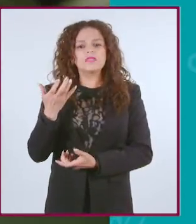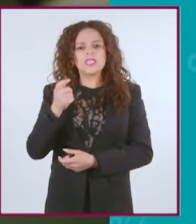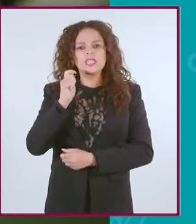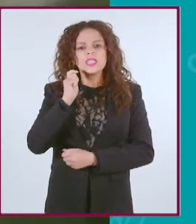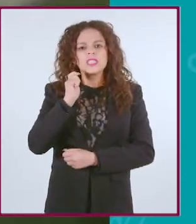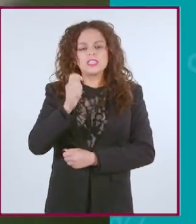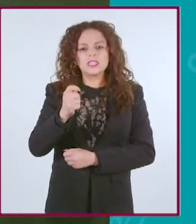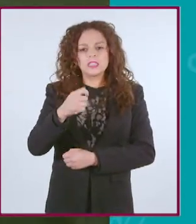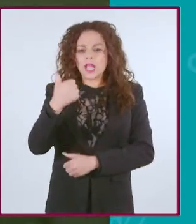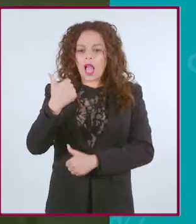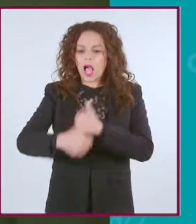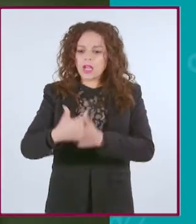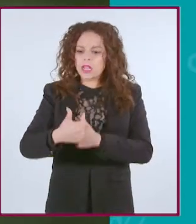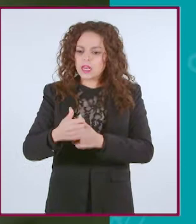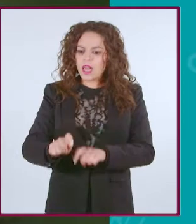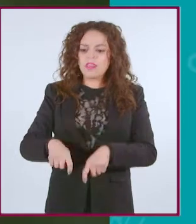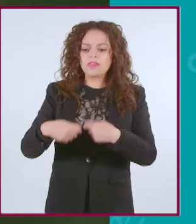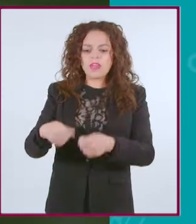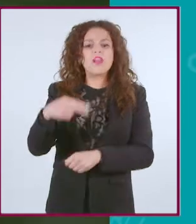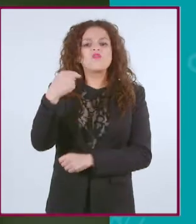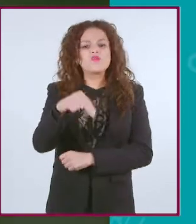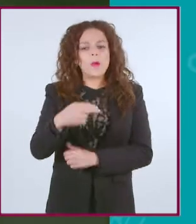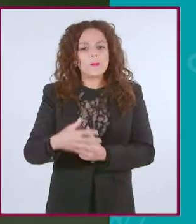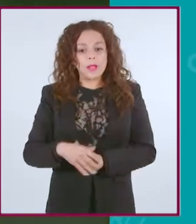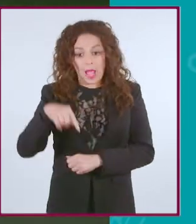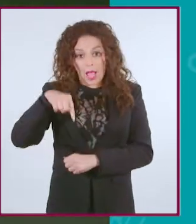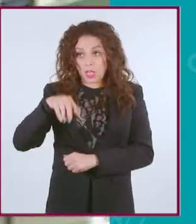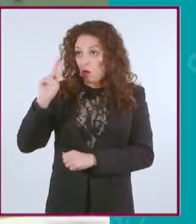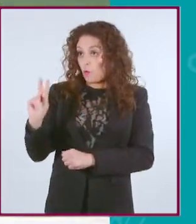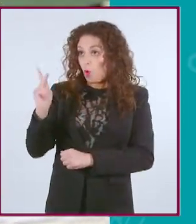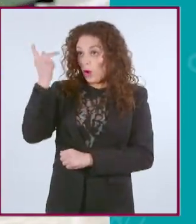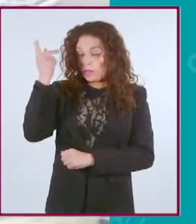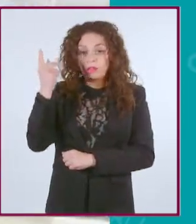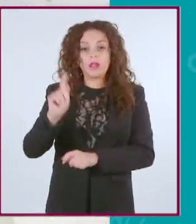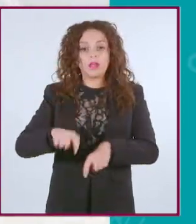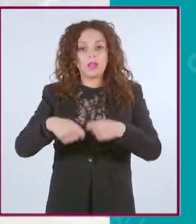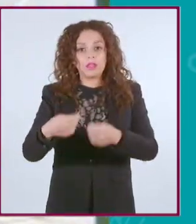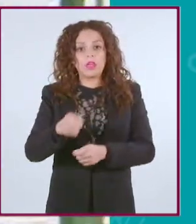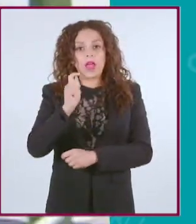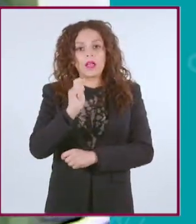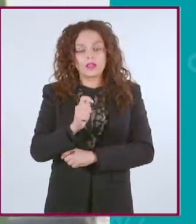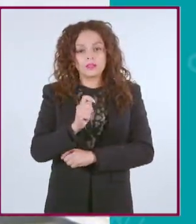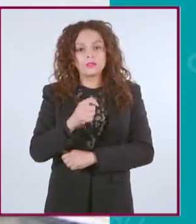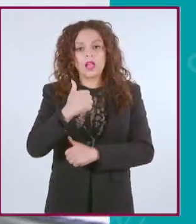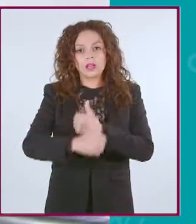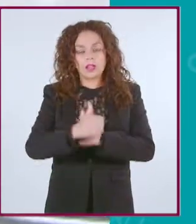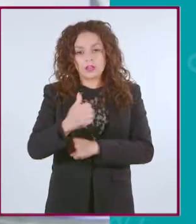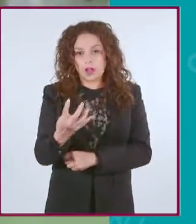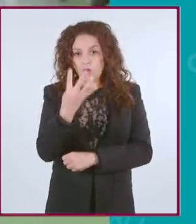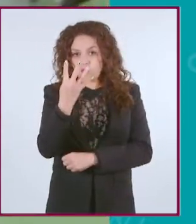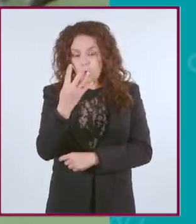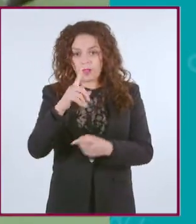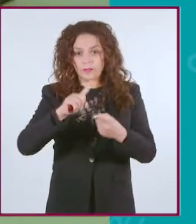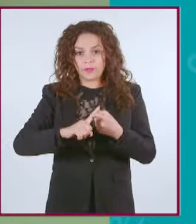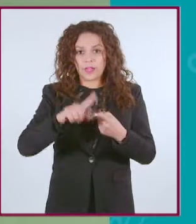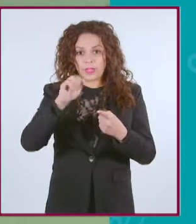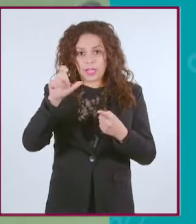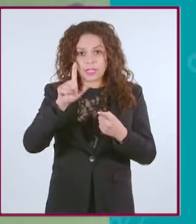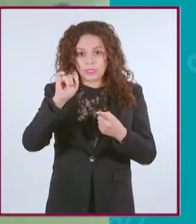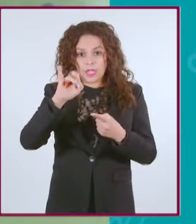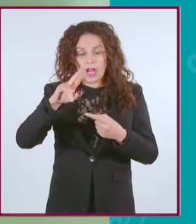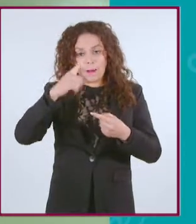es la carrera que se ofrece aquí? Bueno, aquí en el Politécnico ofrecemos en esta escuela 4 carreras, que es ingeniero textil en